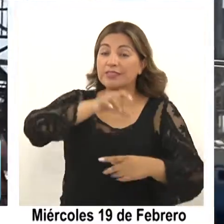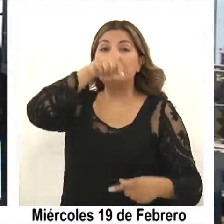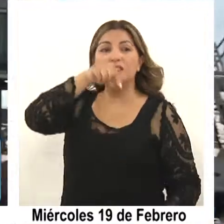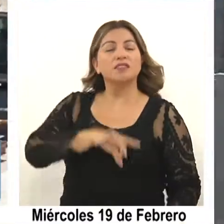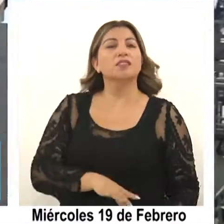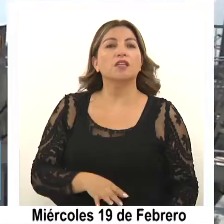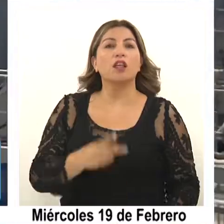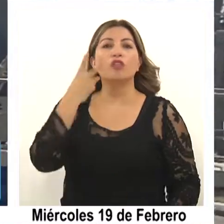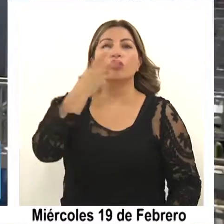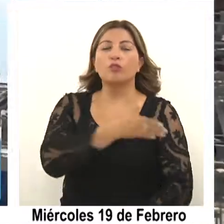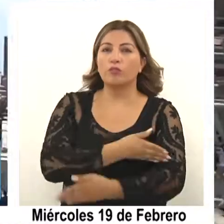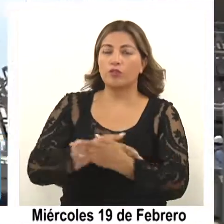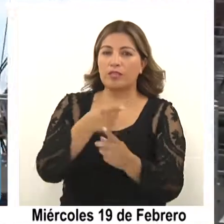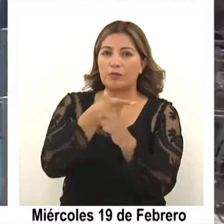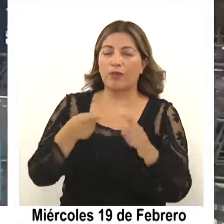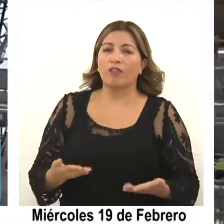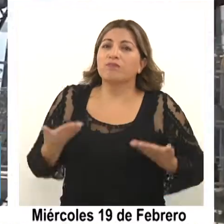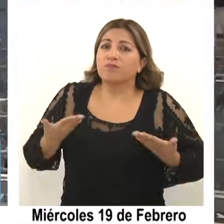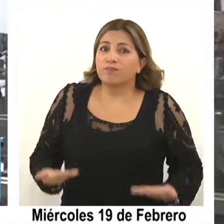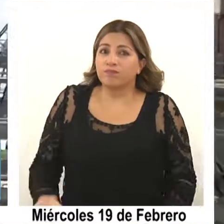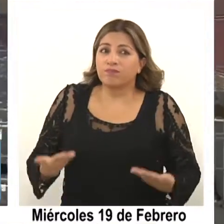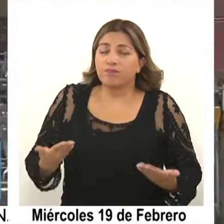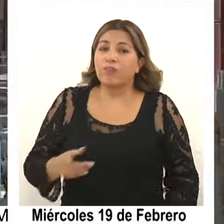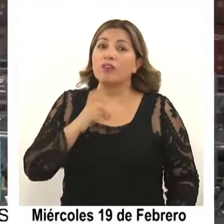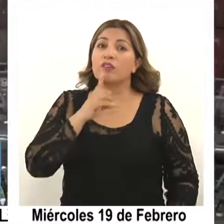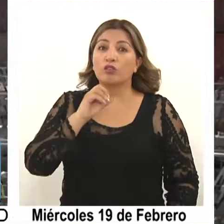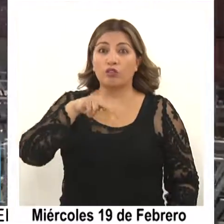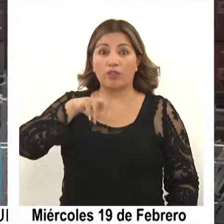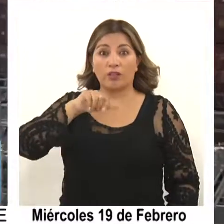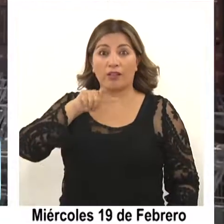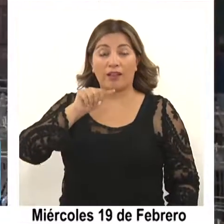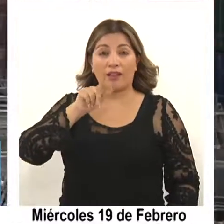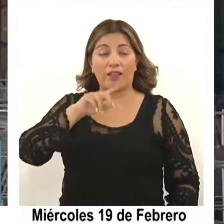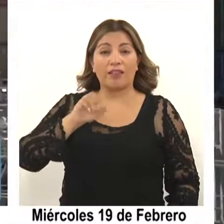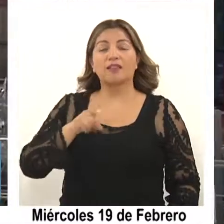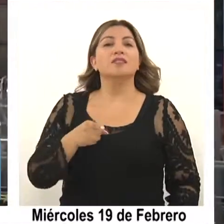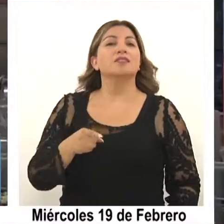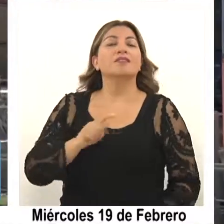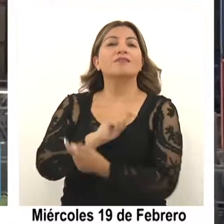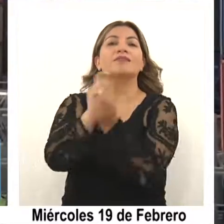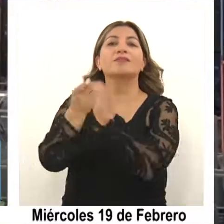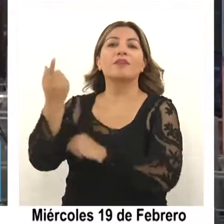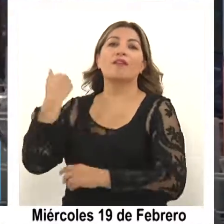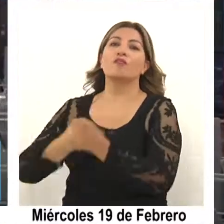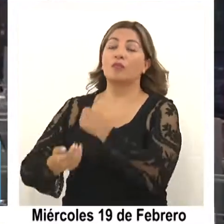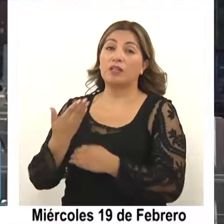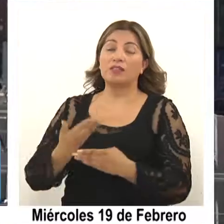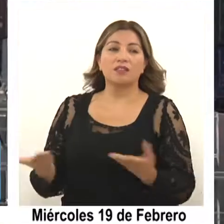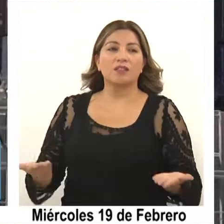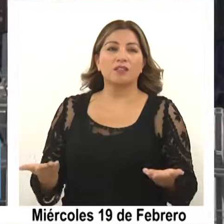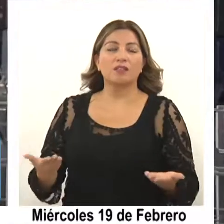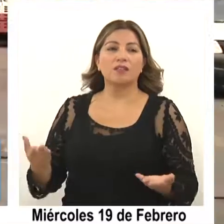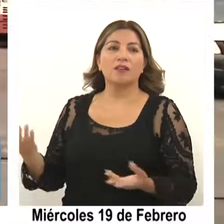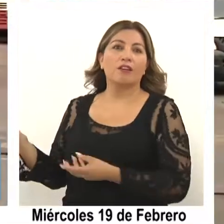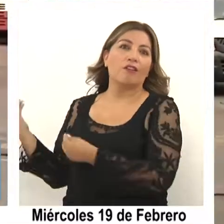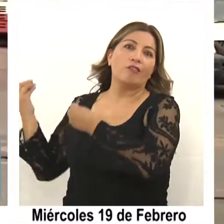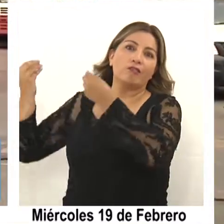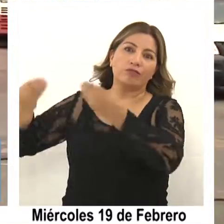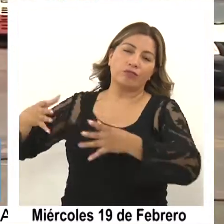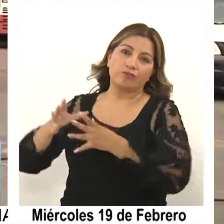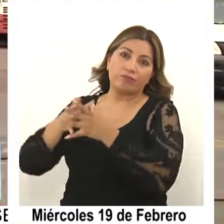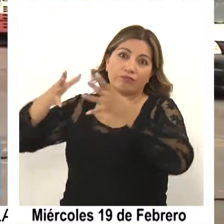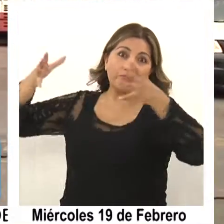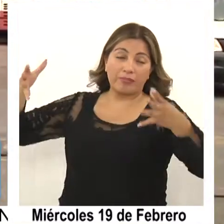con 2 millones y medio de toneladas transferidas en el 2019 lo que significó recuperar el volumen